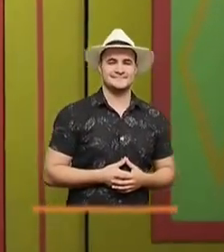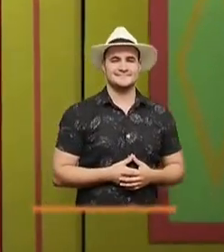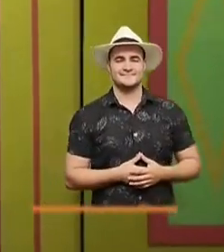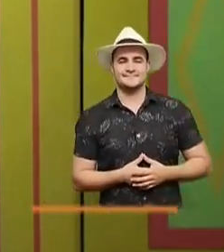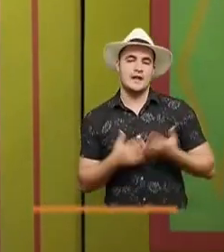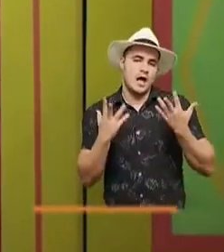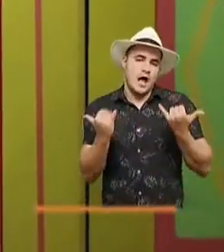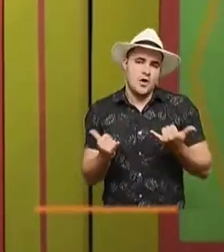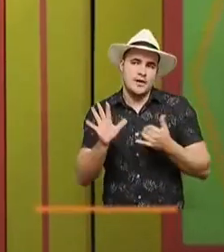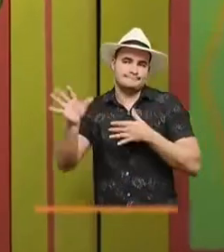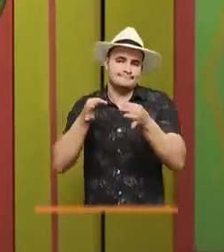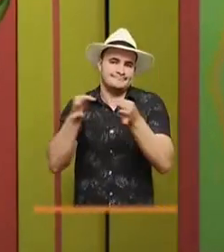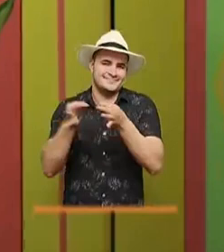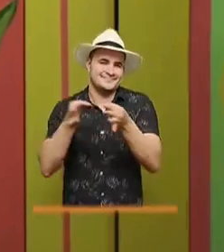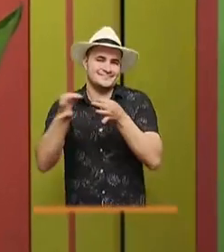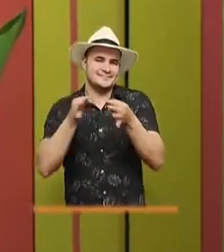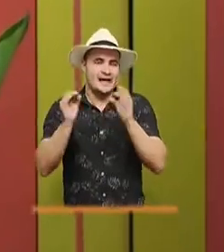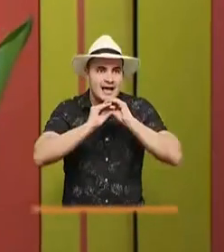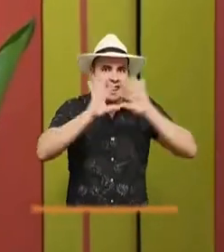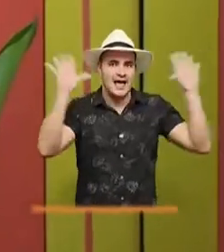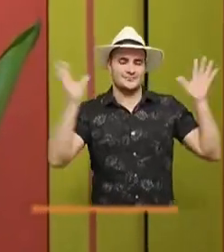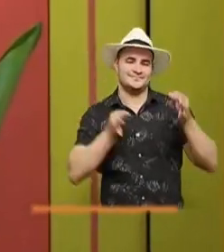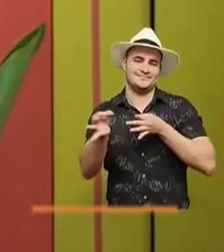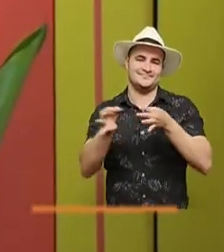Está explicada la imagen ya para Guacuco.